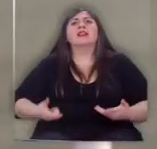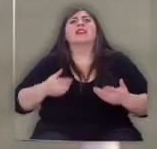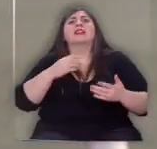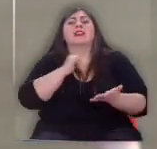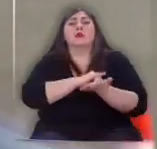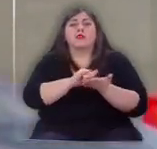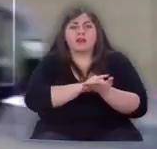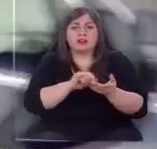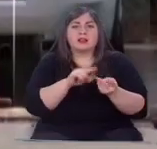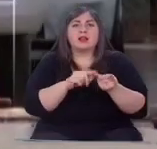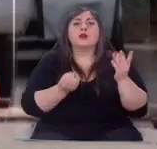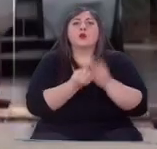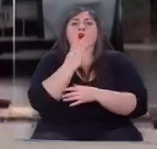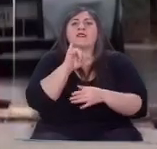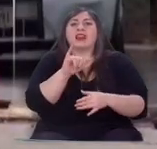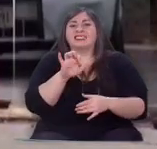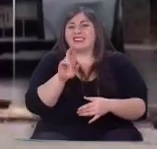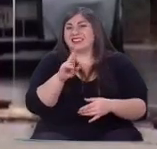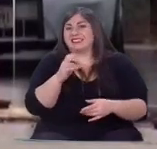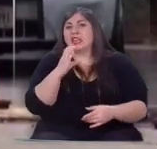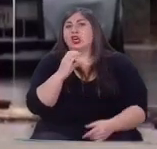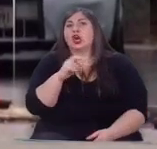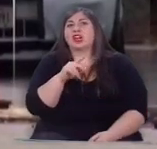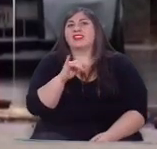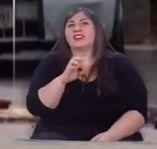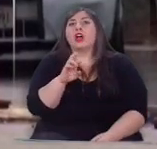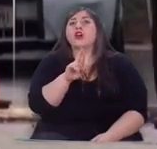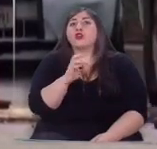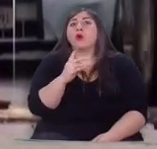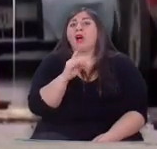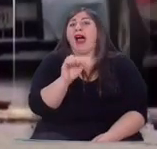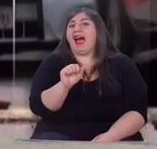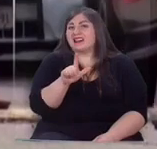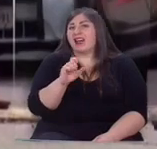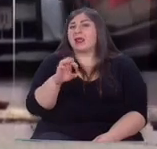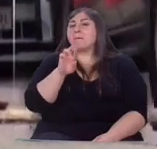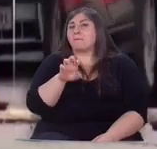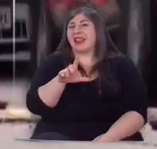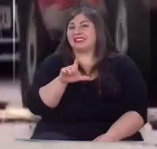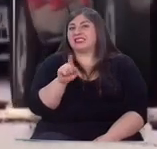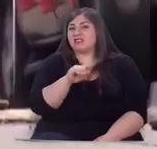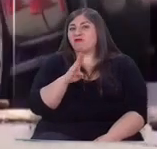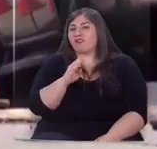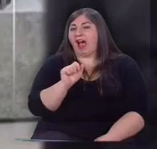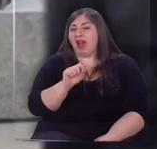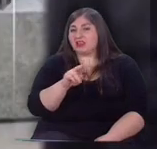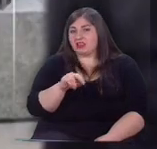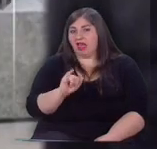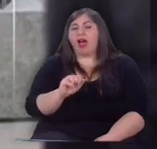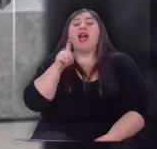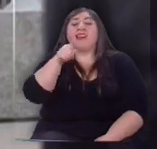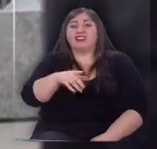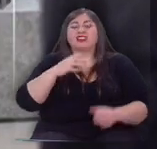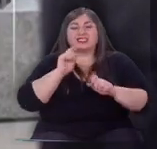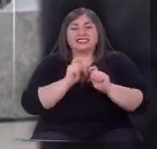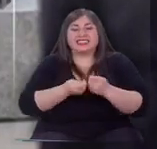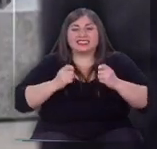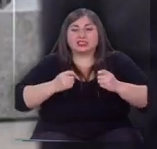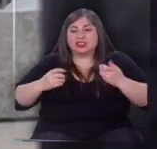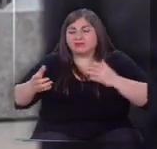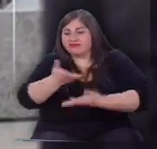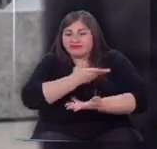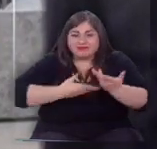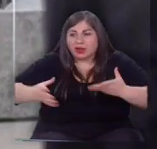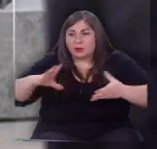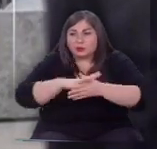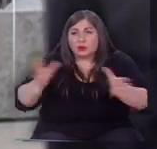de Nueva York, Nueva Jersey, Connecticut, Rhode Island y Pensilvania, quienes están tratando de trabajar en conjunto a través de la creación de